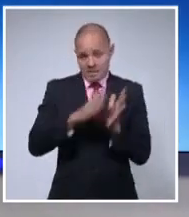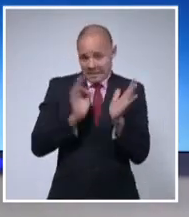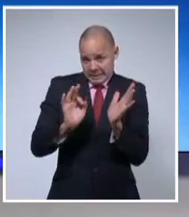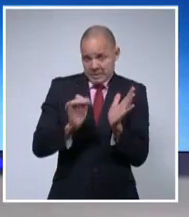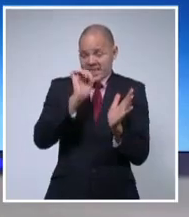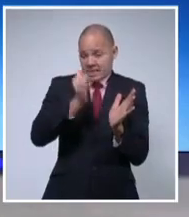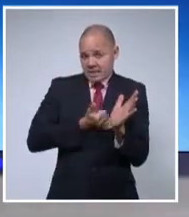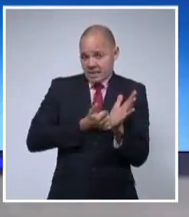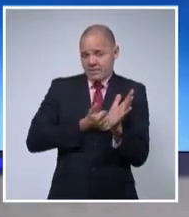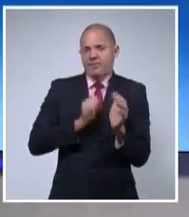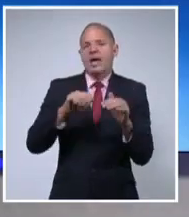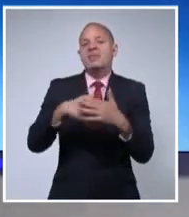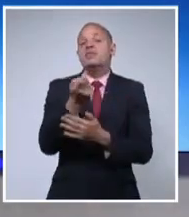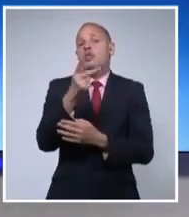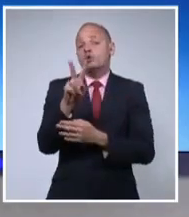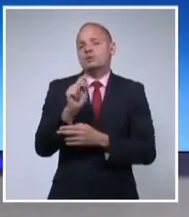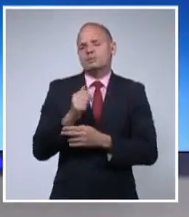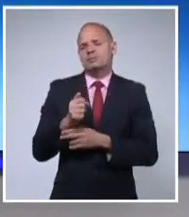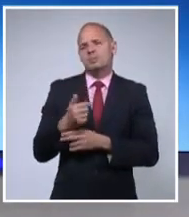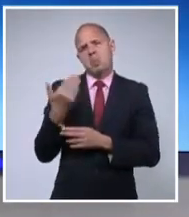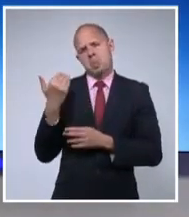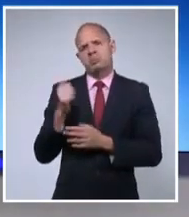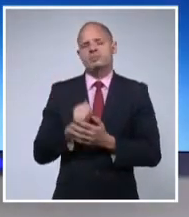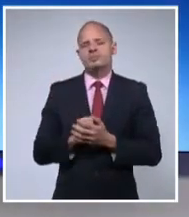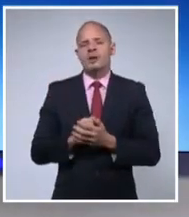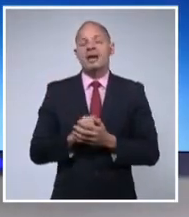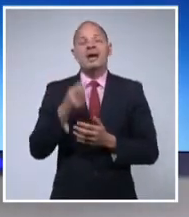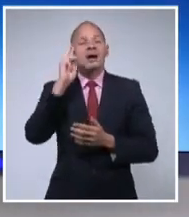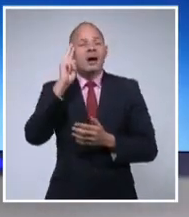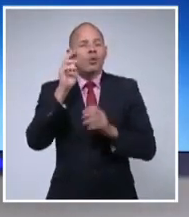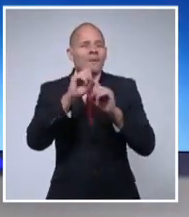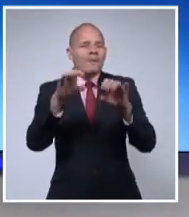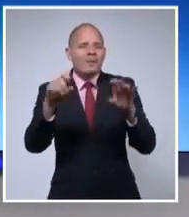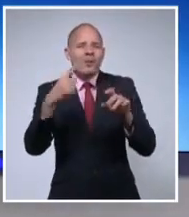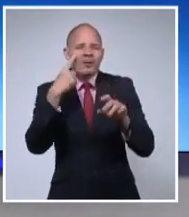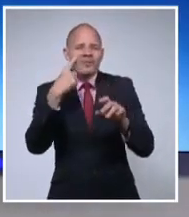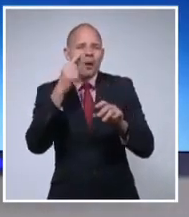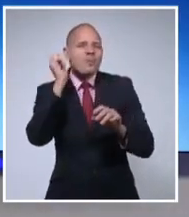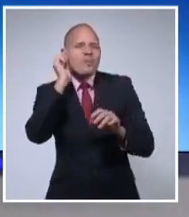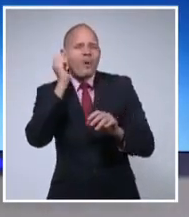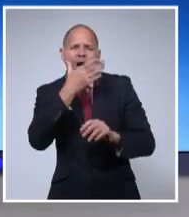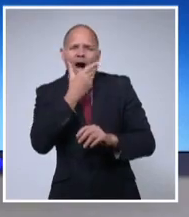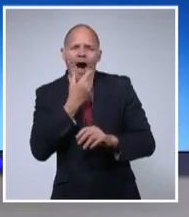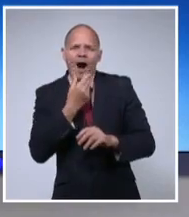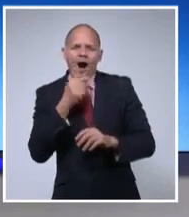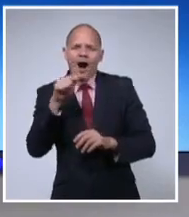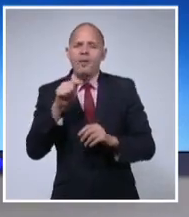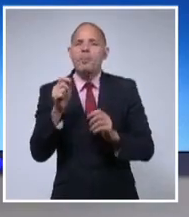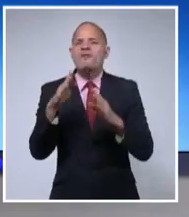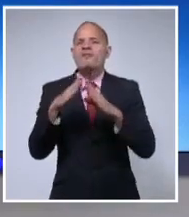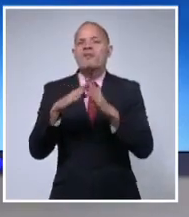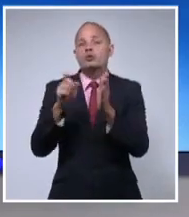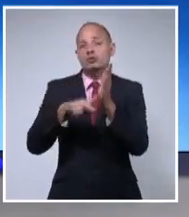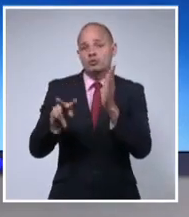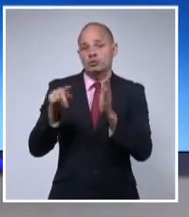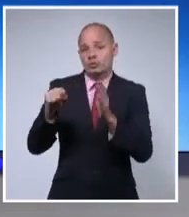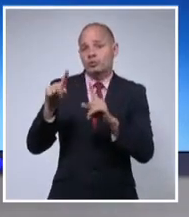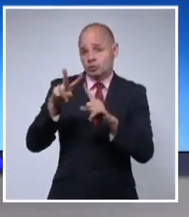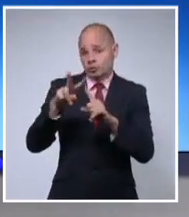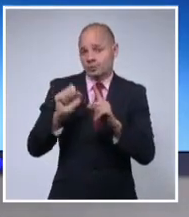aquí el testimonio de una joven de la provincia de Las Tunas, de tan solo 19 años de edad. Como parte del proceso investigativo que se le